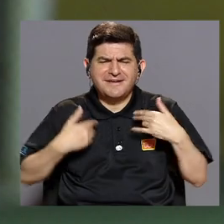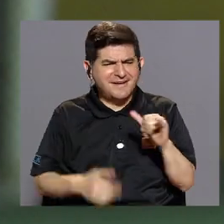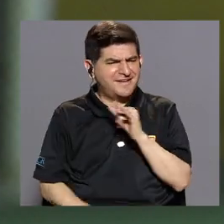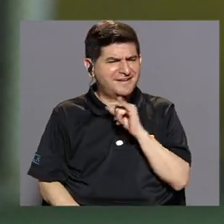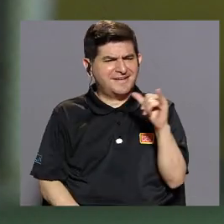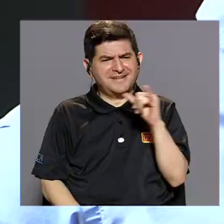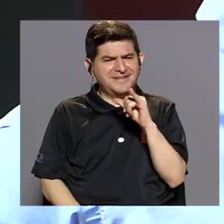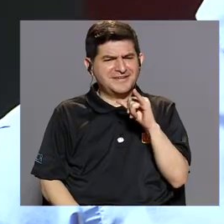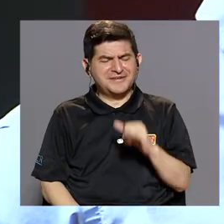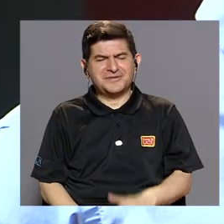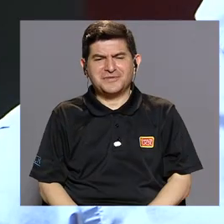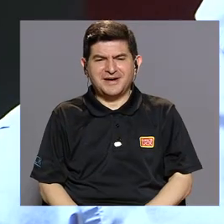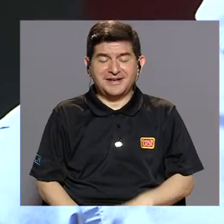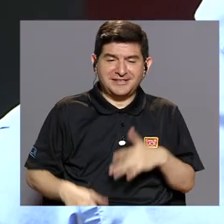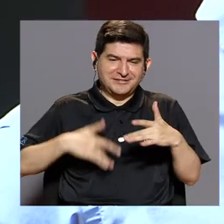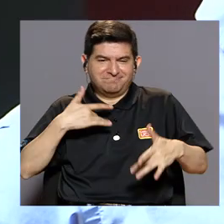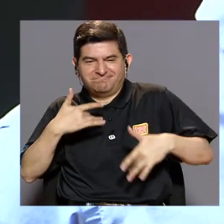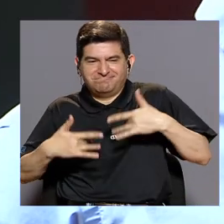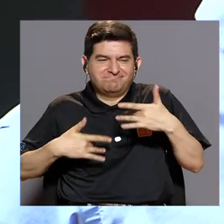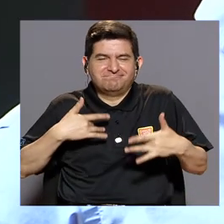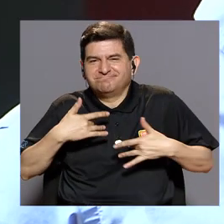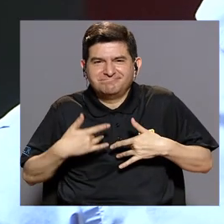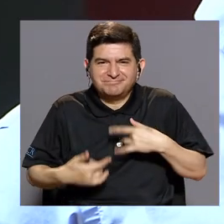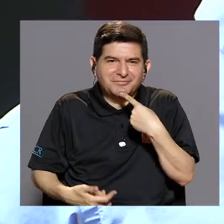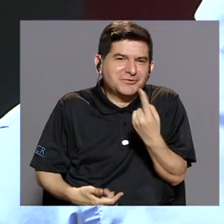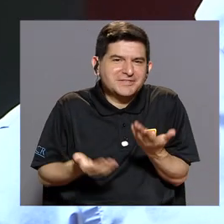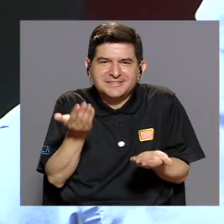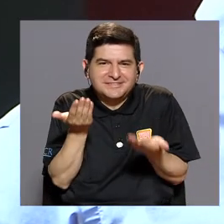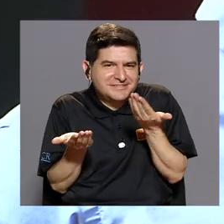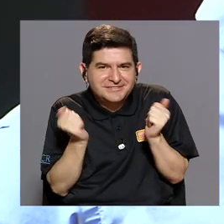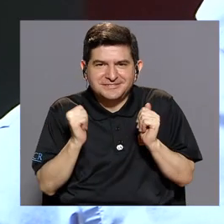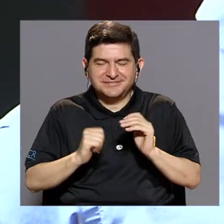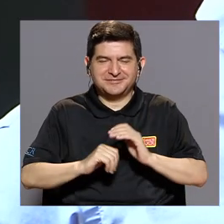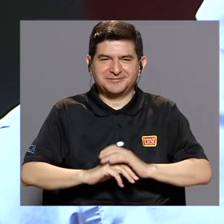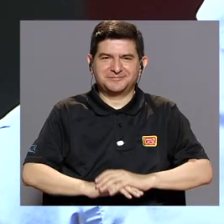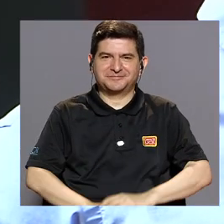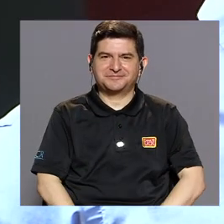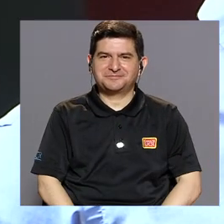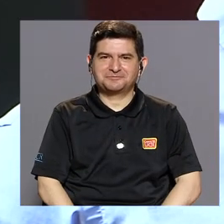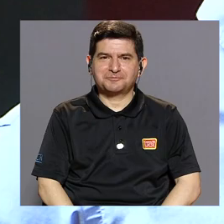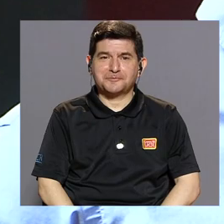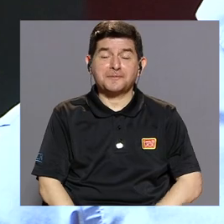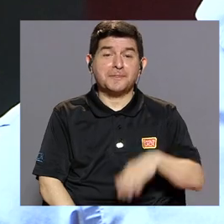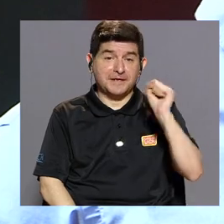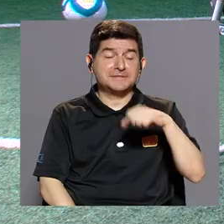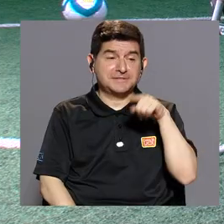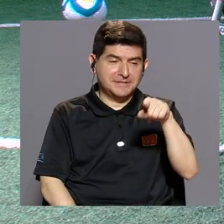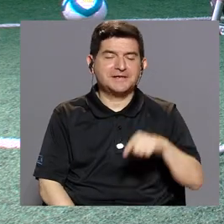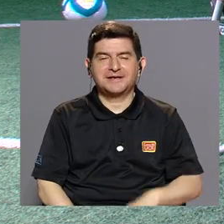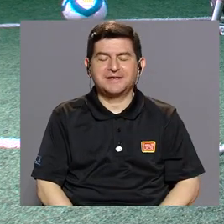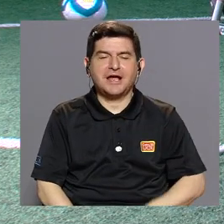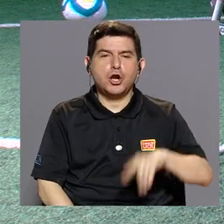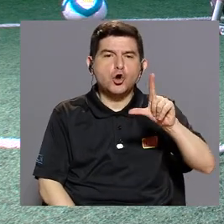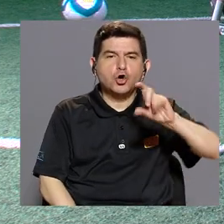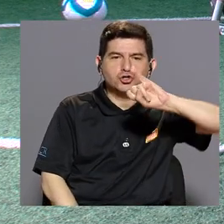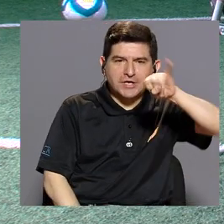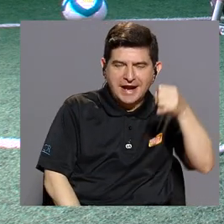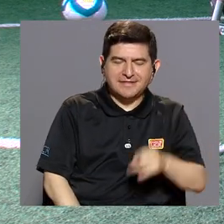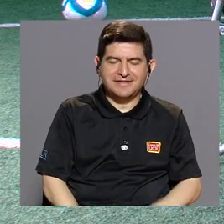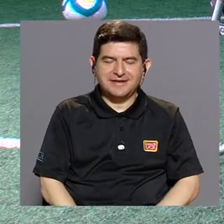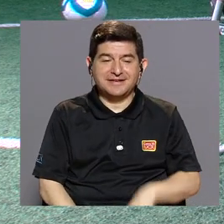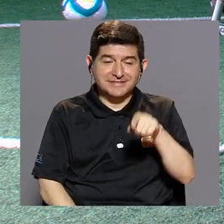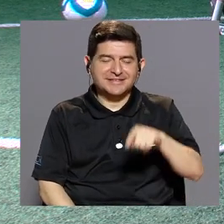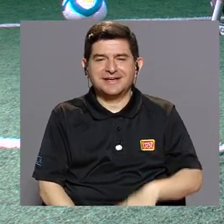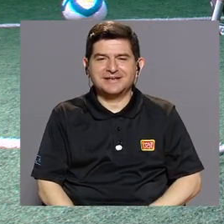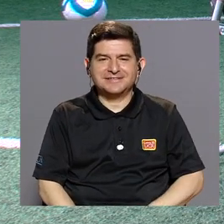también como un poco de sensibilidad, ¿verdad? Por decirlo de cierta forma. Y sí, Los Jardines, el